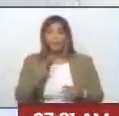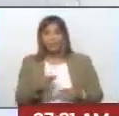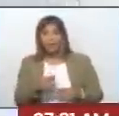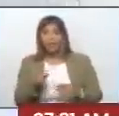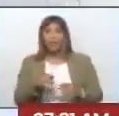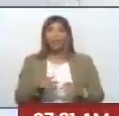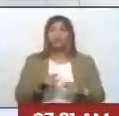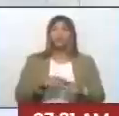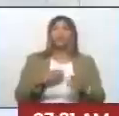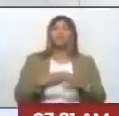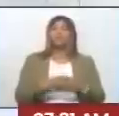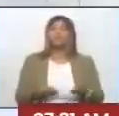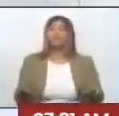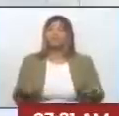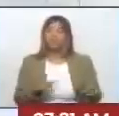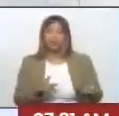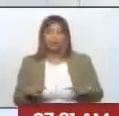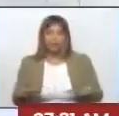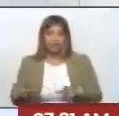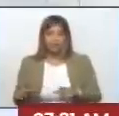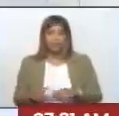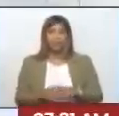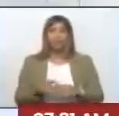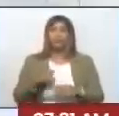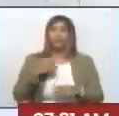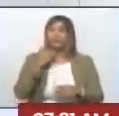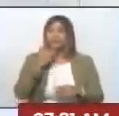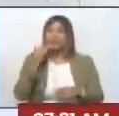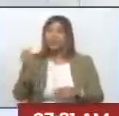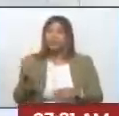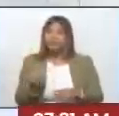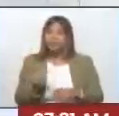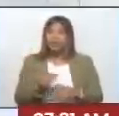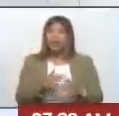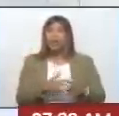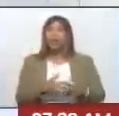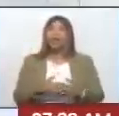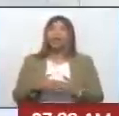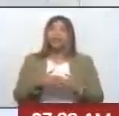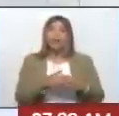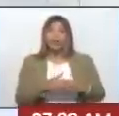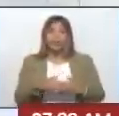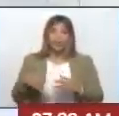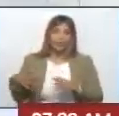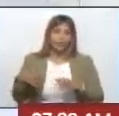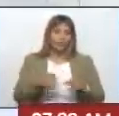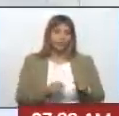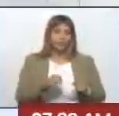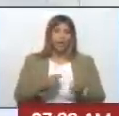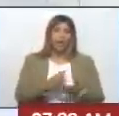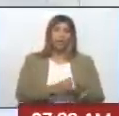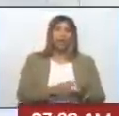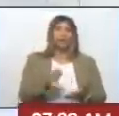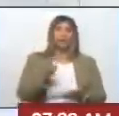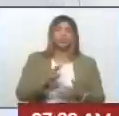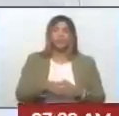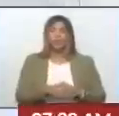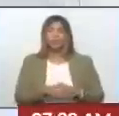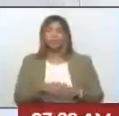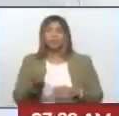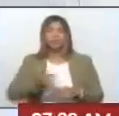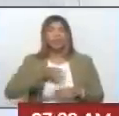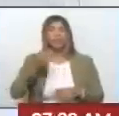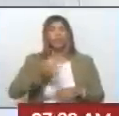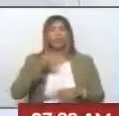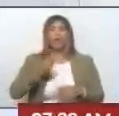están sobre la mesa, de que ya viene los Estados Unidos a ocuparse de Venezuela, en el discurso